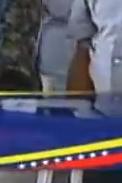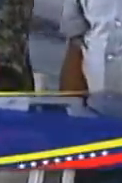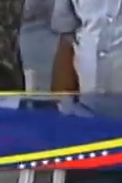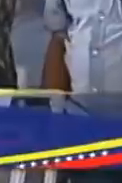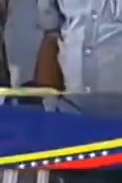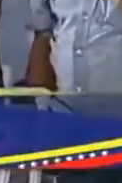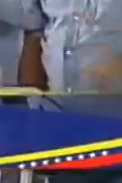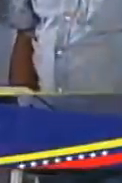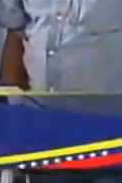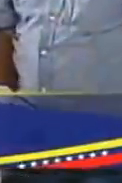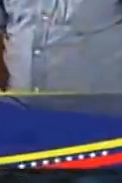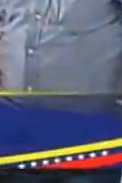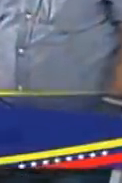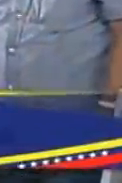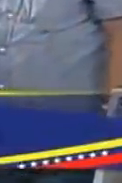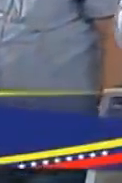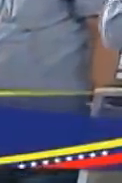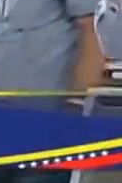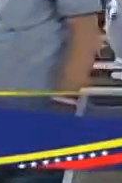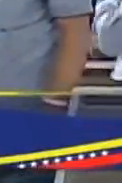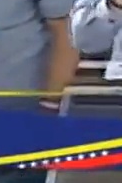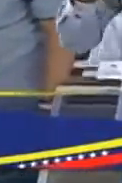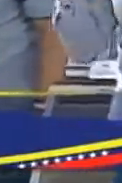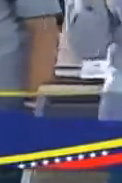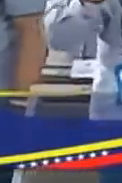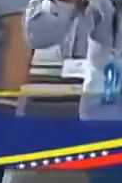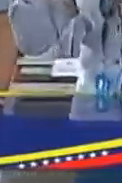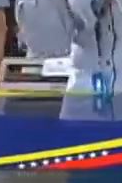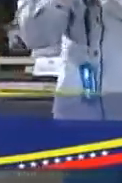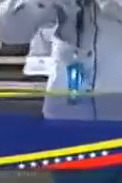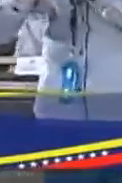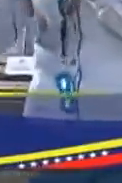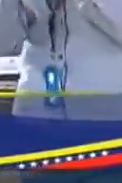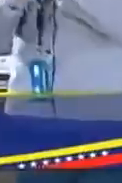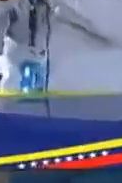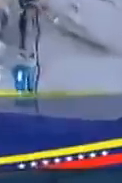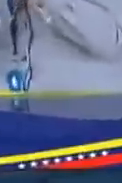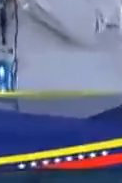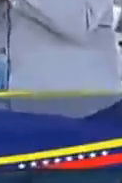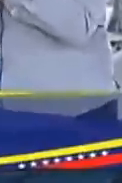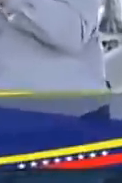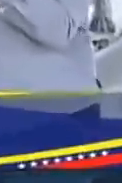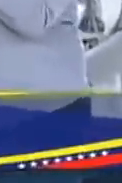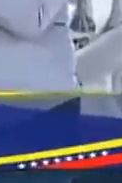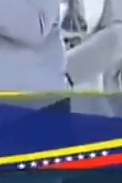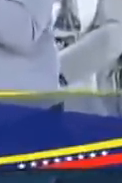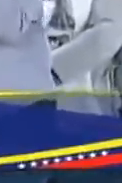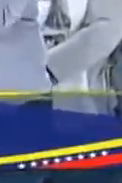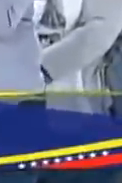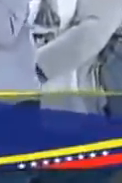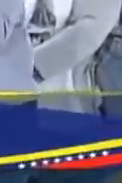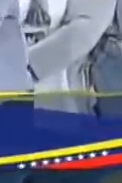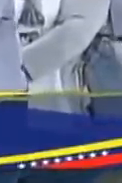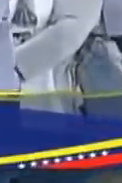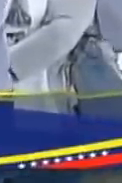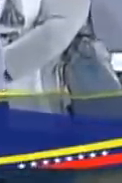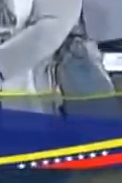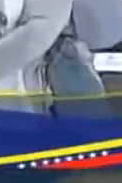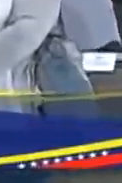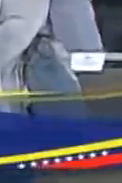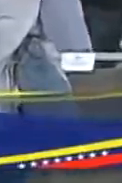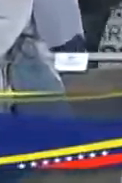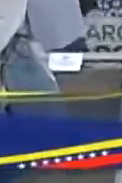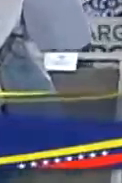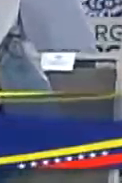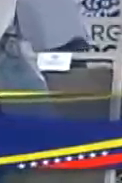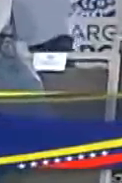están compartiendo estas experiencias en el área textil, calzado y del arte y del diseño como